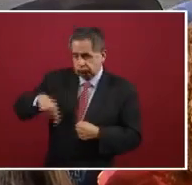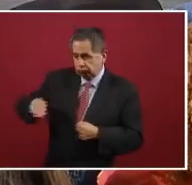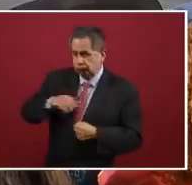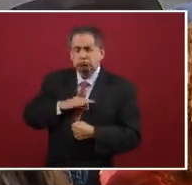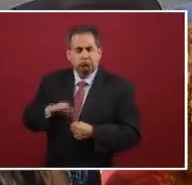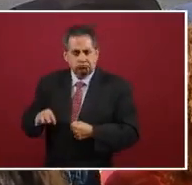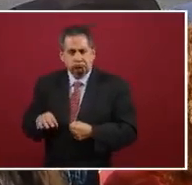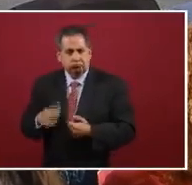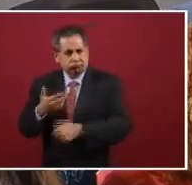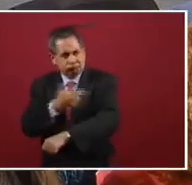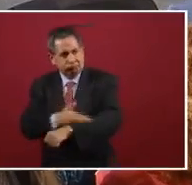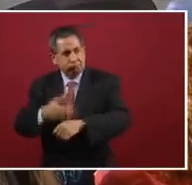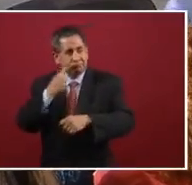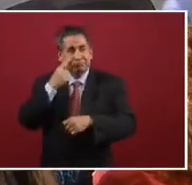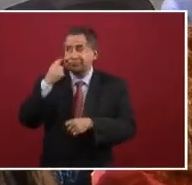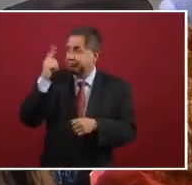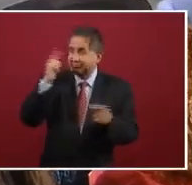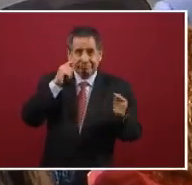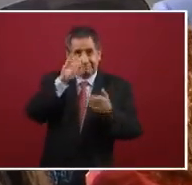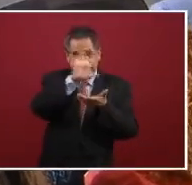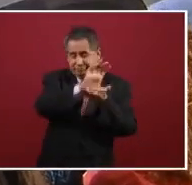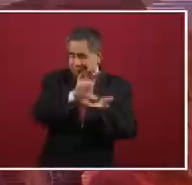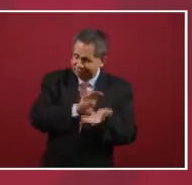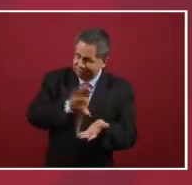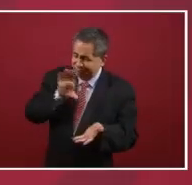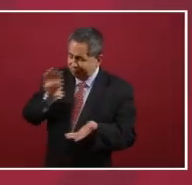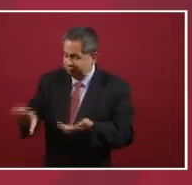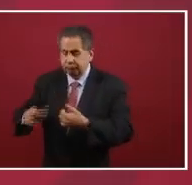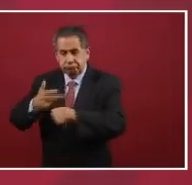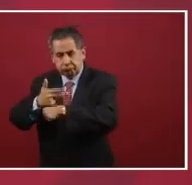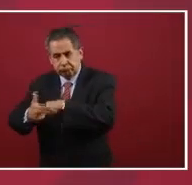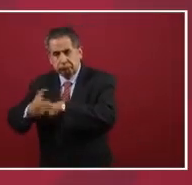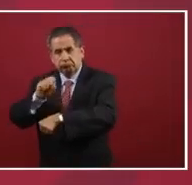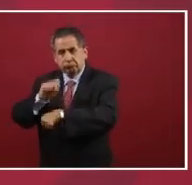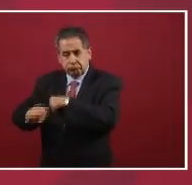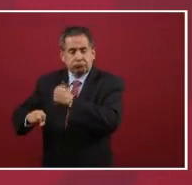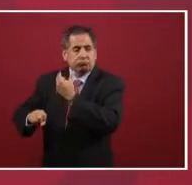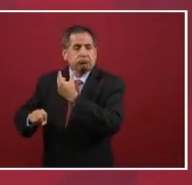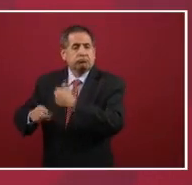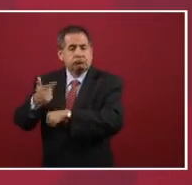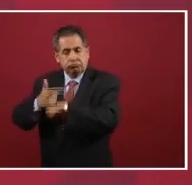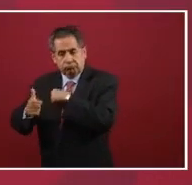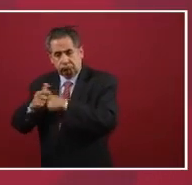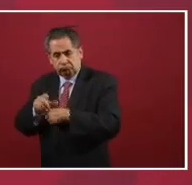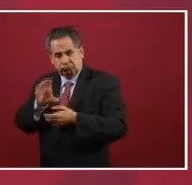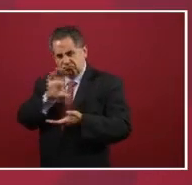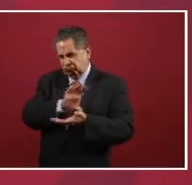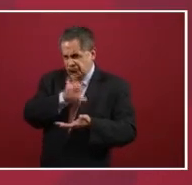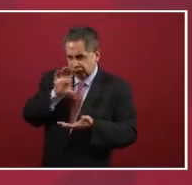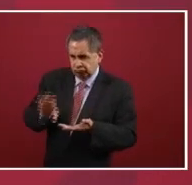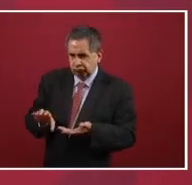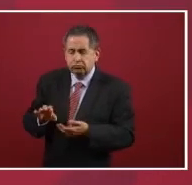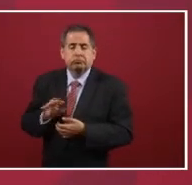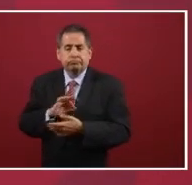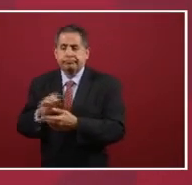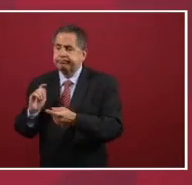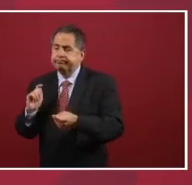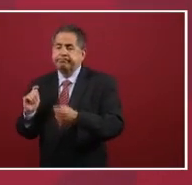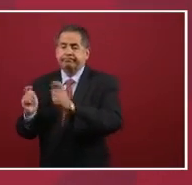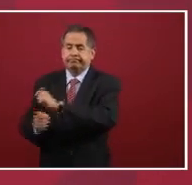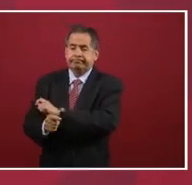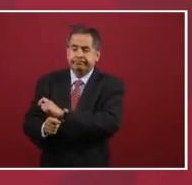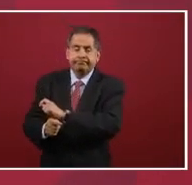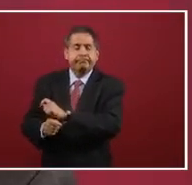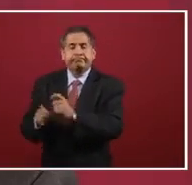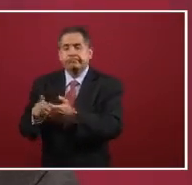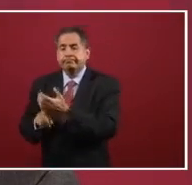si se hiciera una inversión en Honduras, en Salvador, en Guatemala, podría cambiar